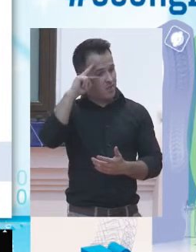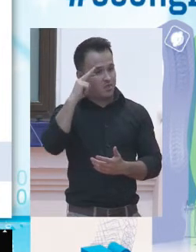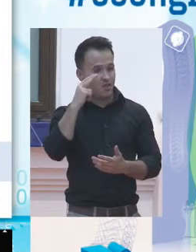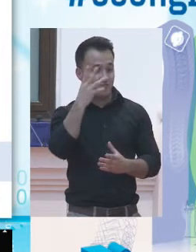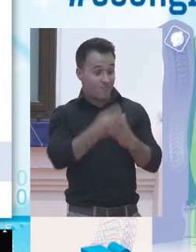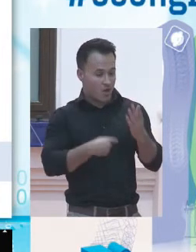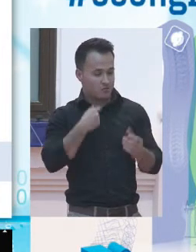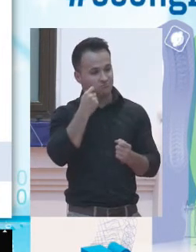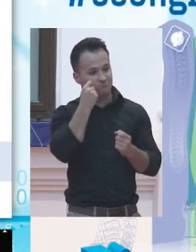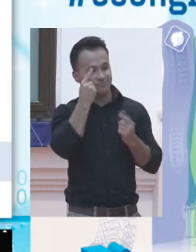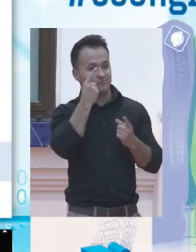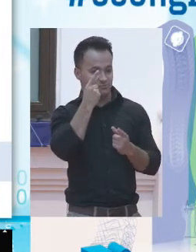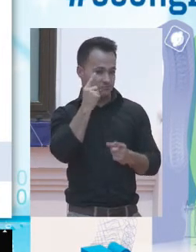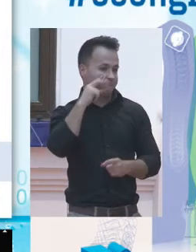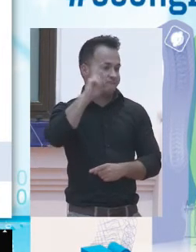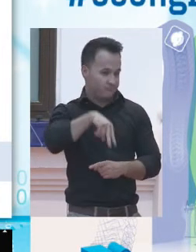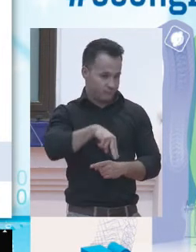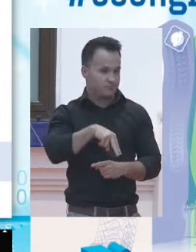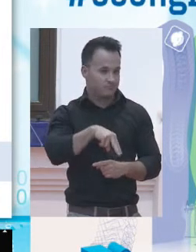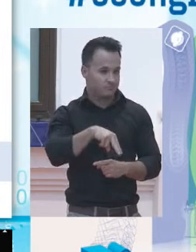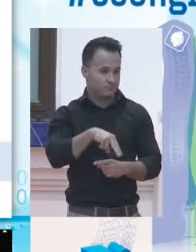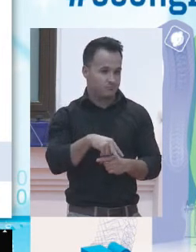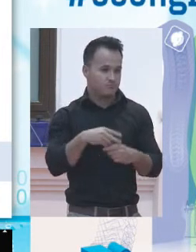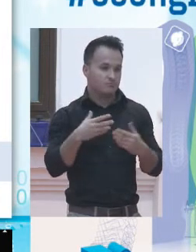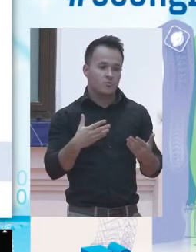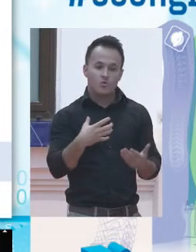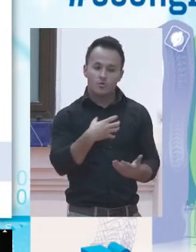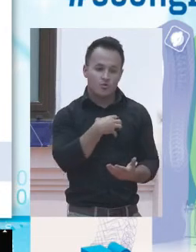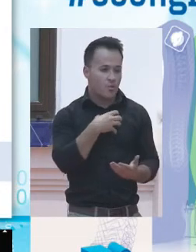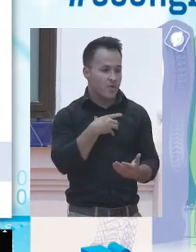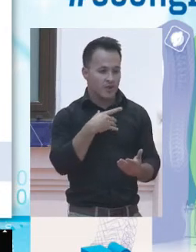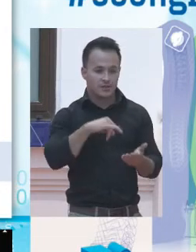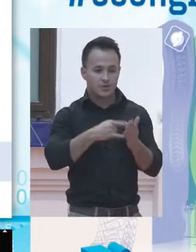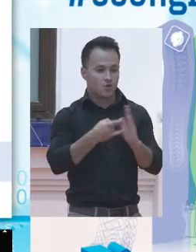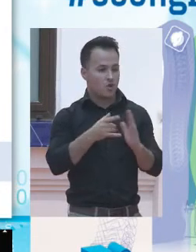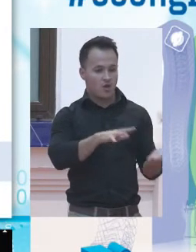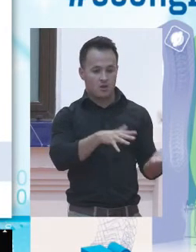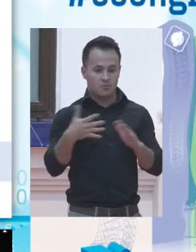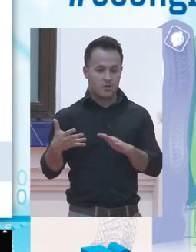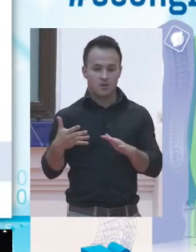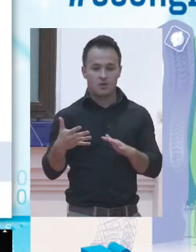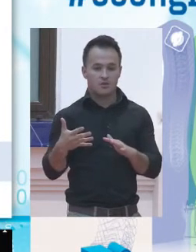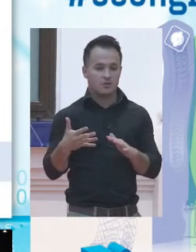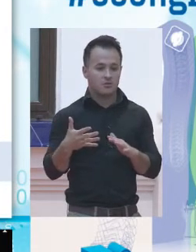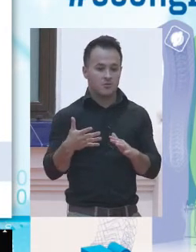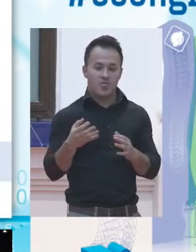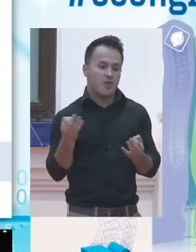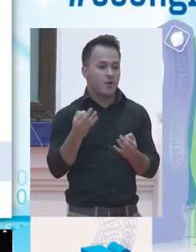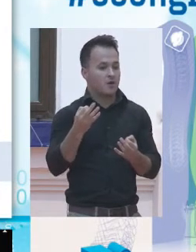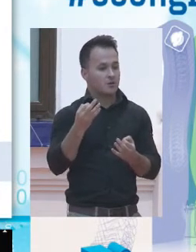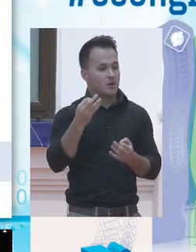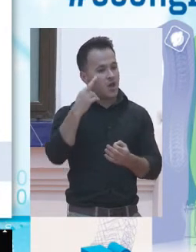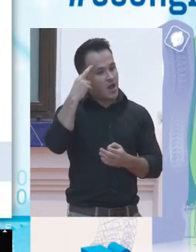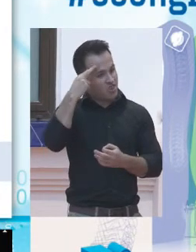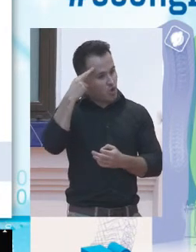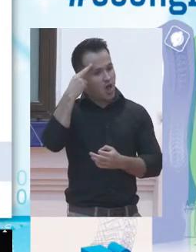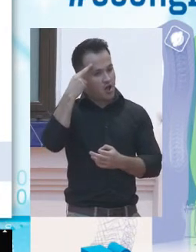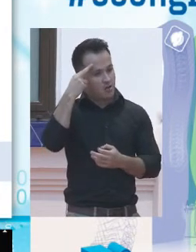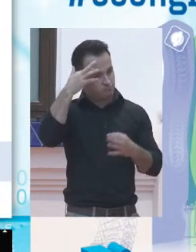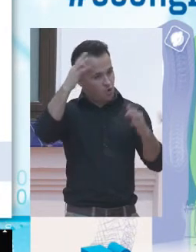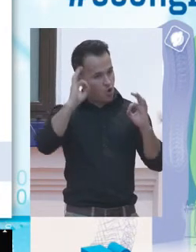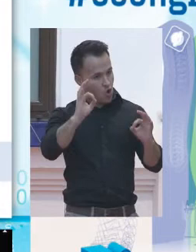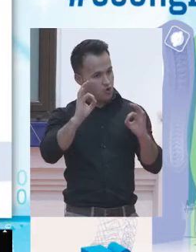la ISO 27001 en local. No se puede aplicar la tecnología porque sí, sino que hay que aplicarla de una manera racional y además